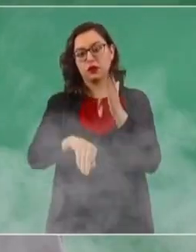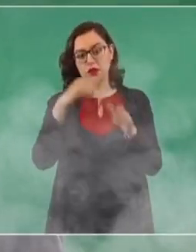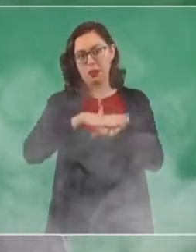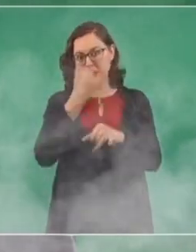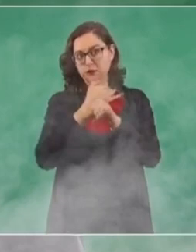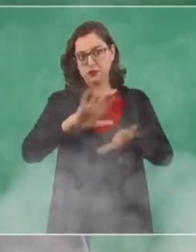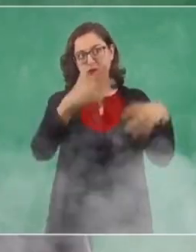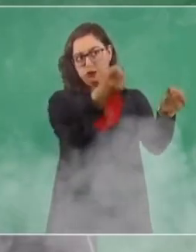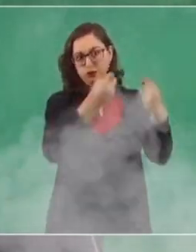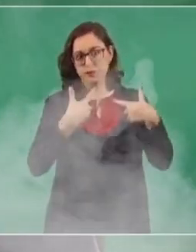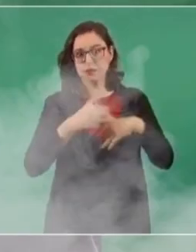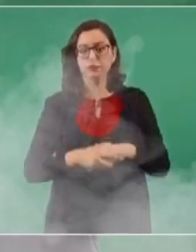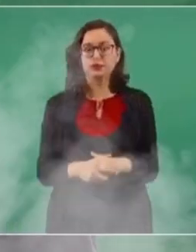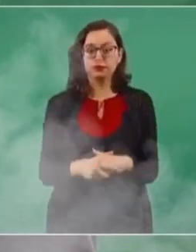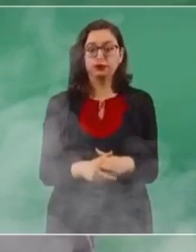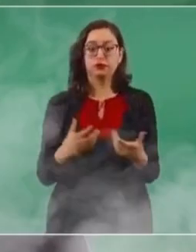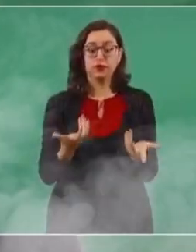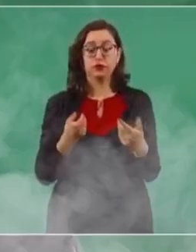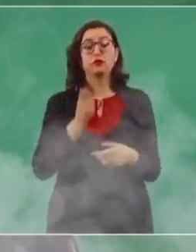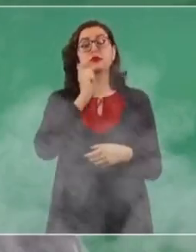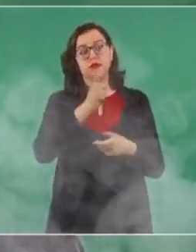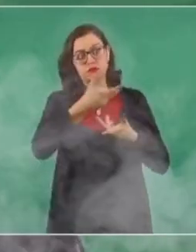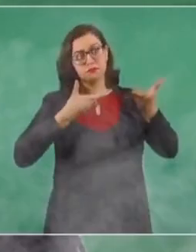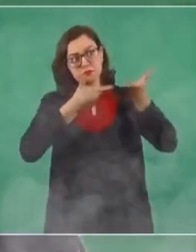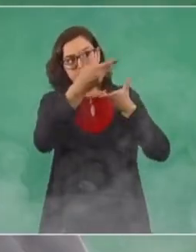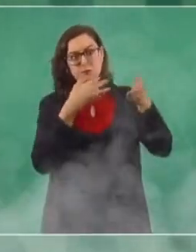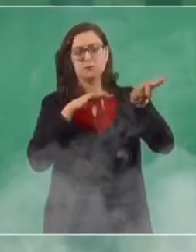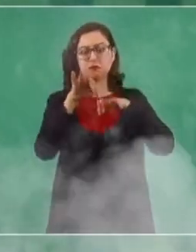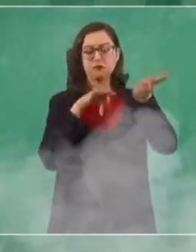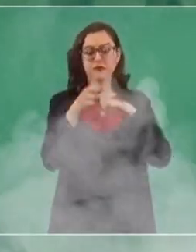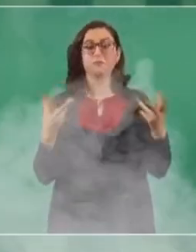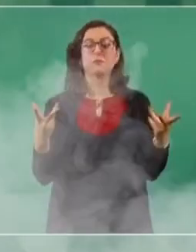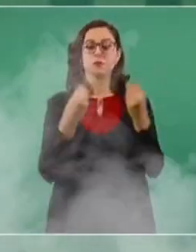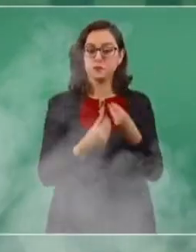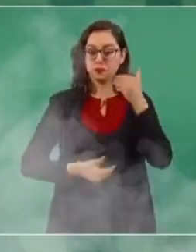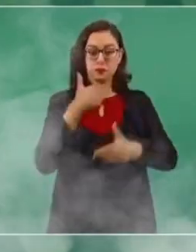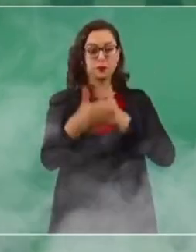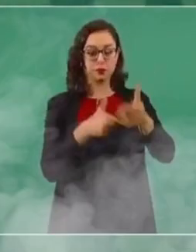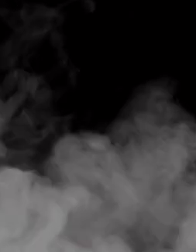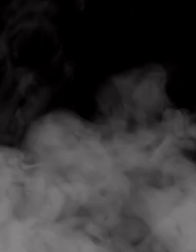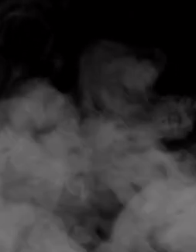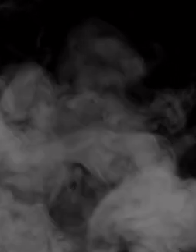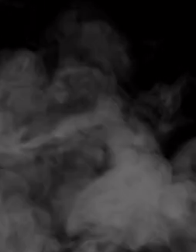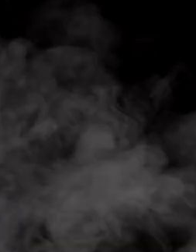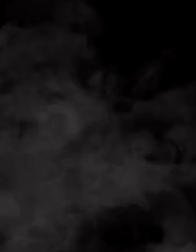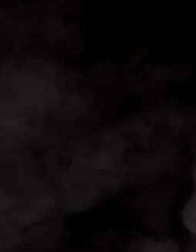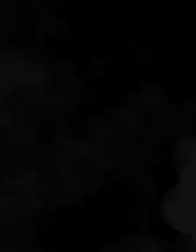Entonces, hay cooperación en estos casos y vamos a continuar así.